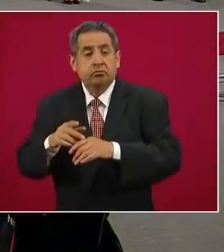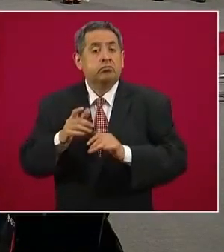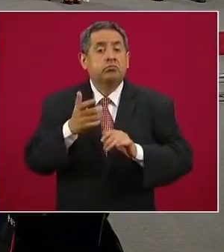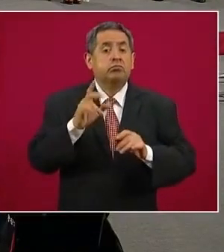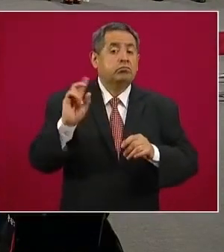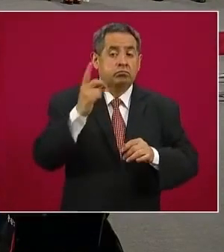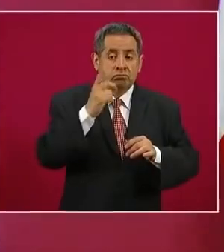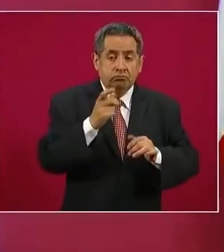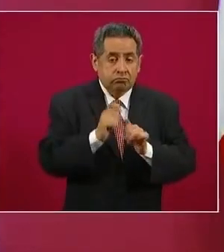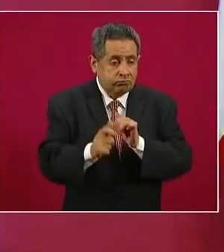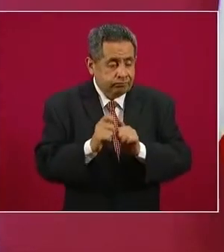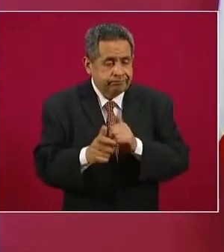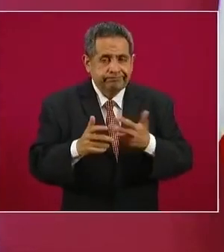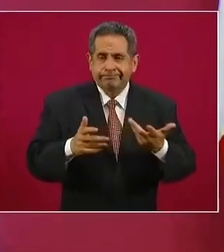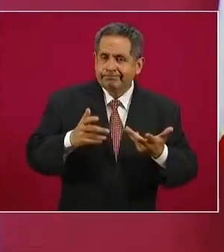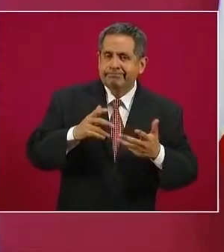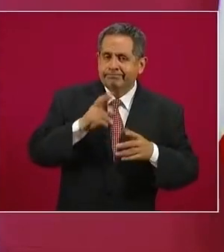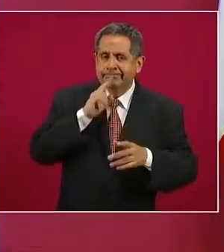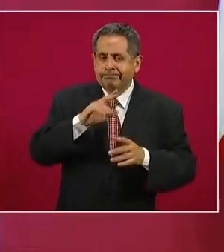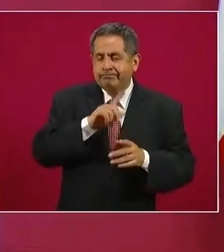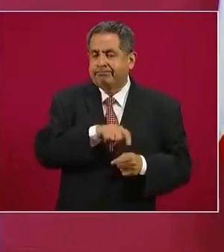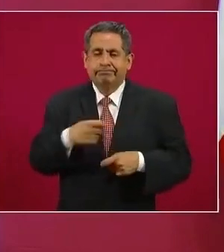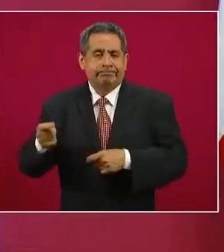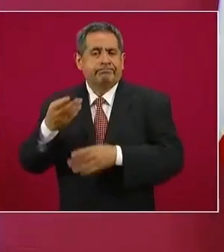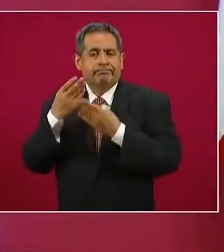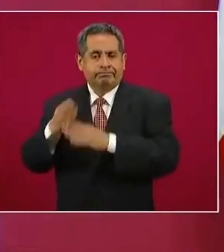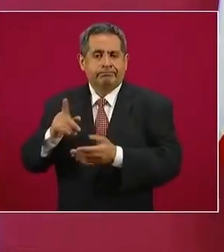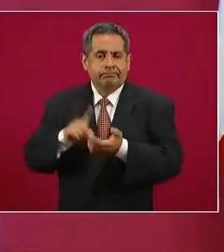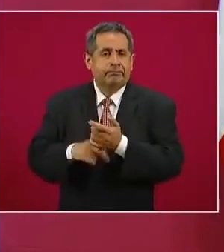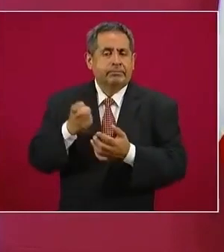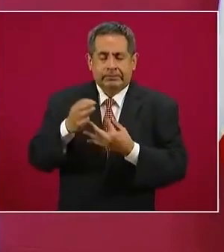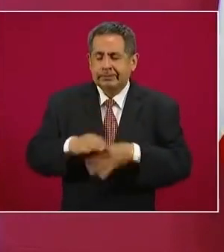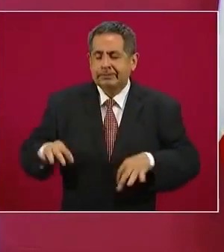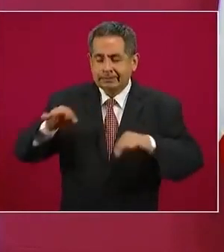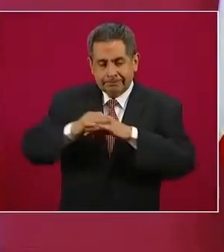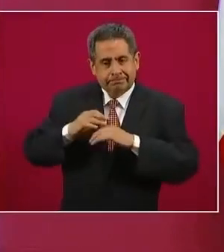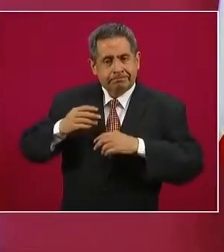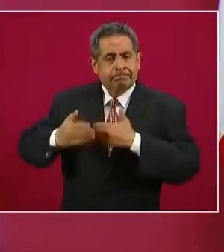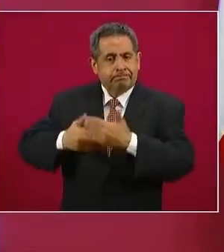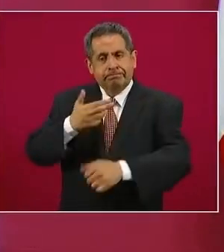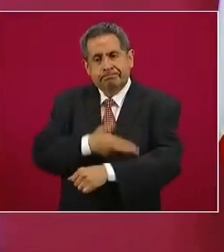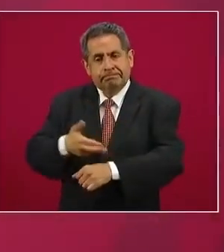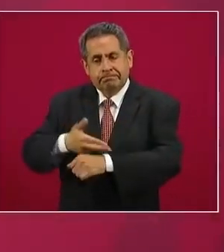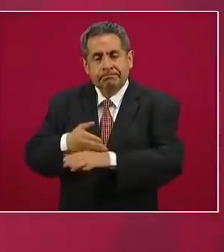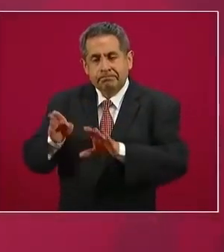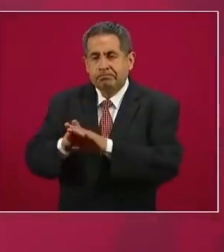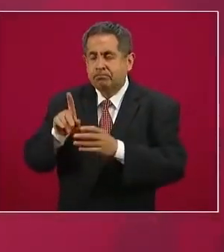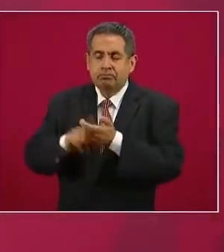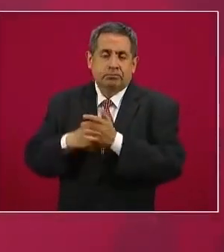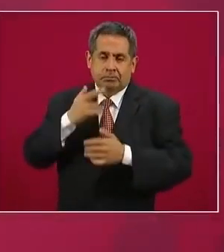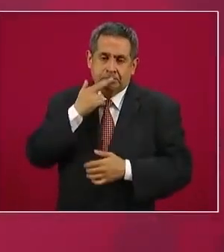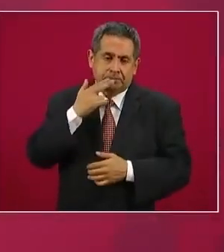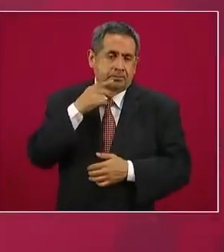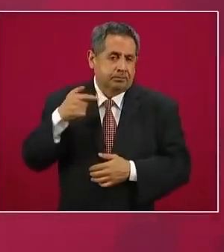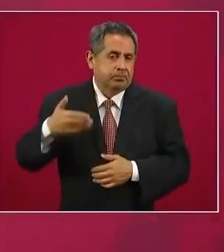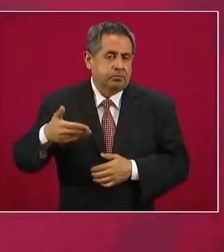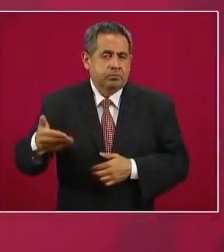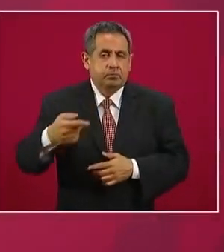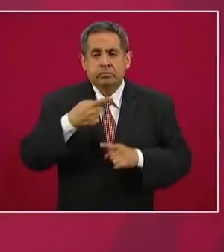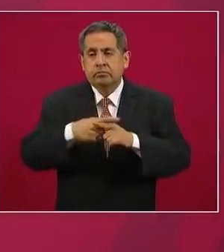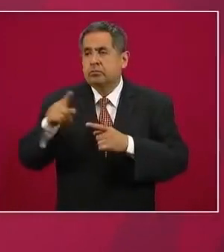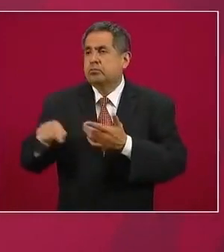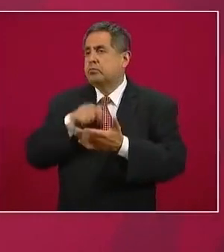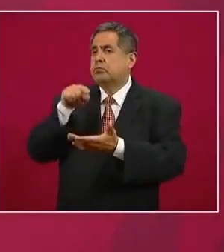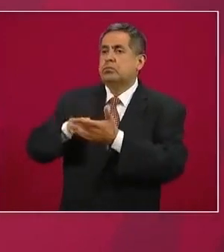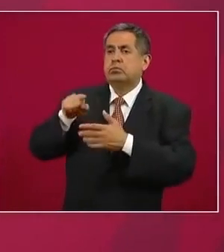le ordenó no generar la percepción de que esta oficina está siendo utilizada con un fin político y que todos los casos que se